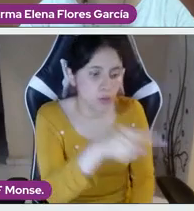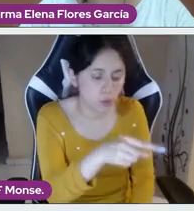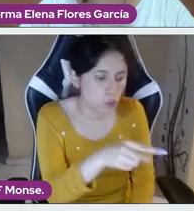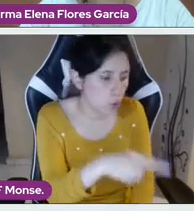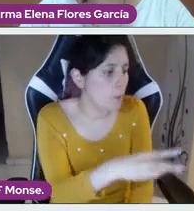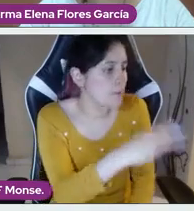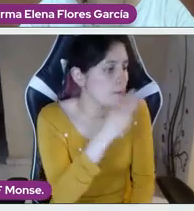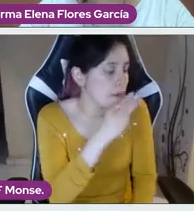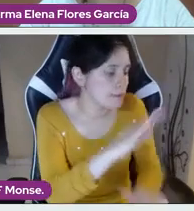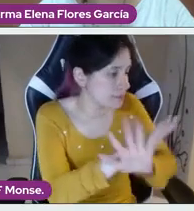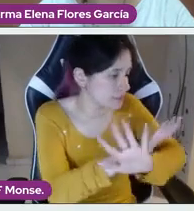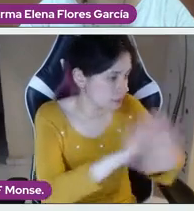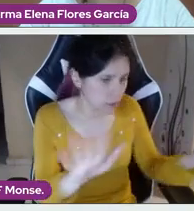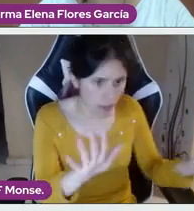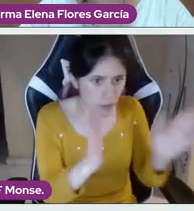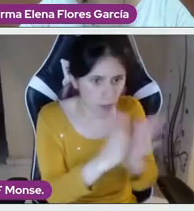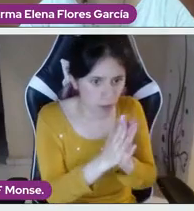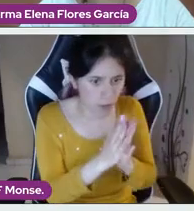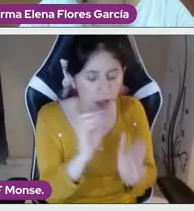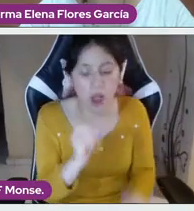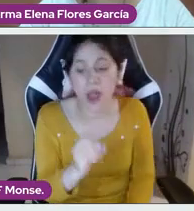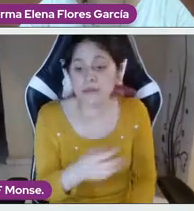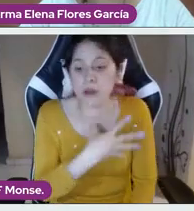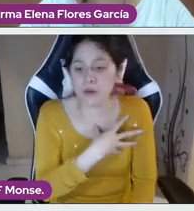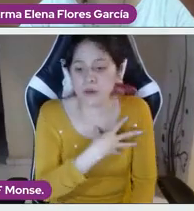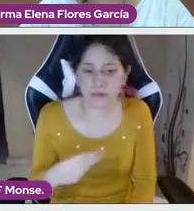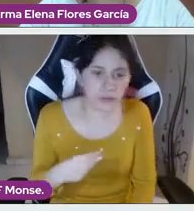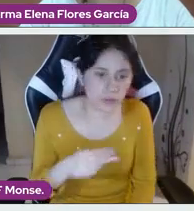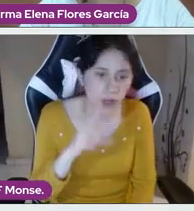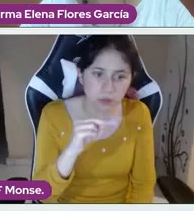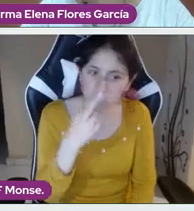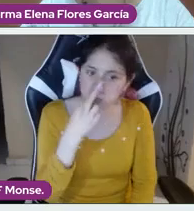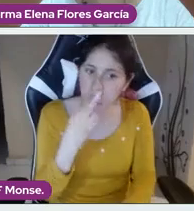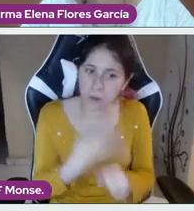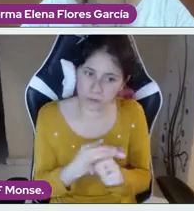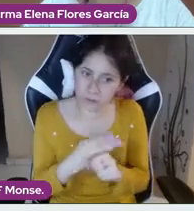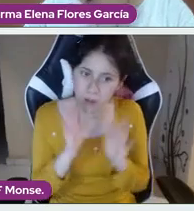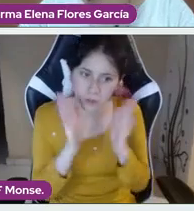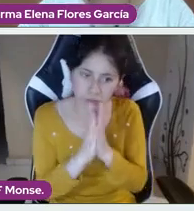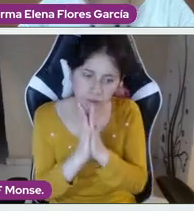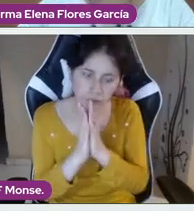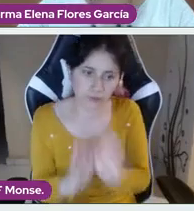ni deposites a tus hijos el que ellos tengan que cubrir estas ausencias.